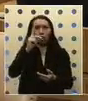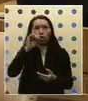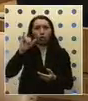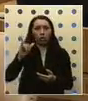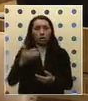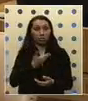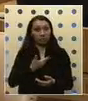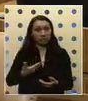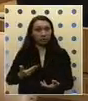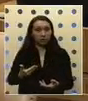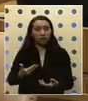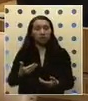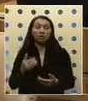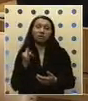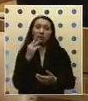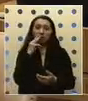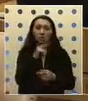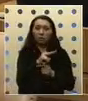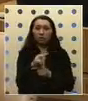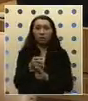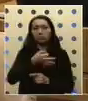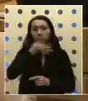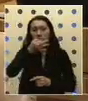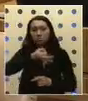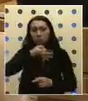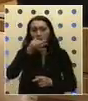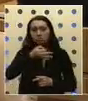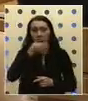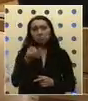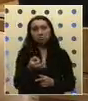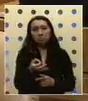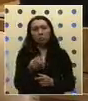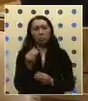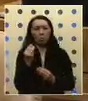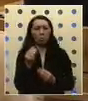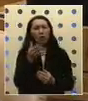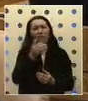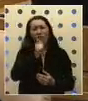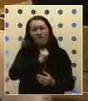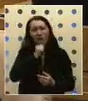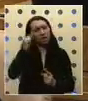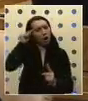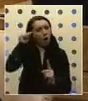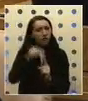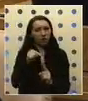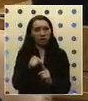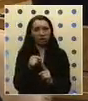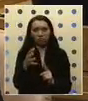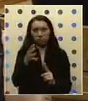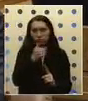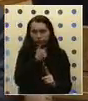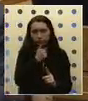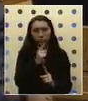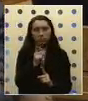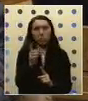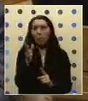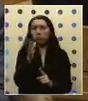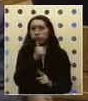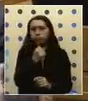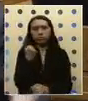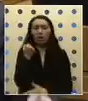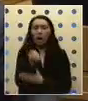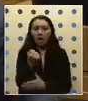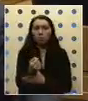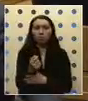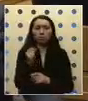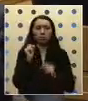presidente, y veo que el discurso de él es bastante poco objetivo. No ayuda al debate